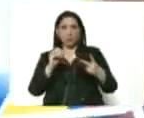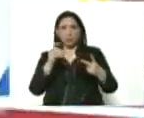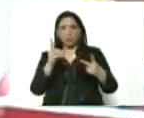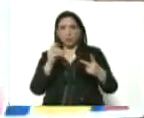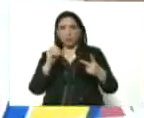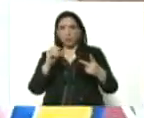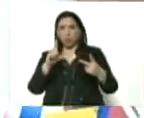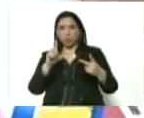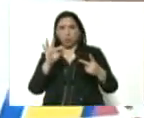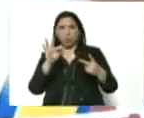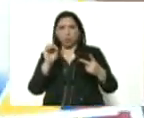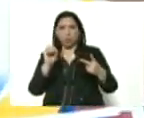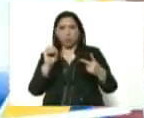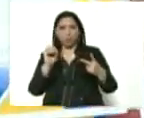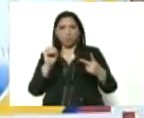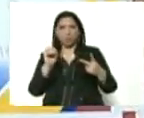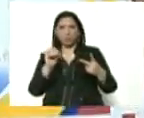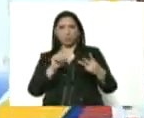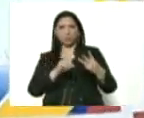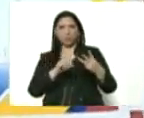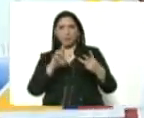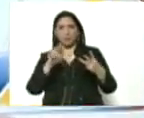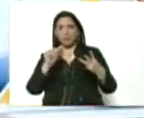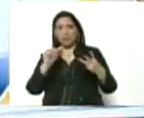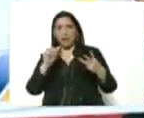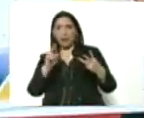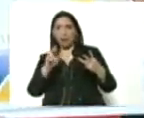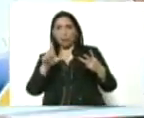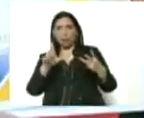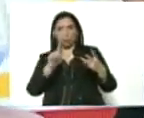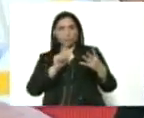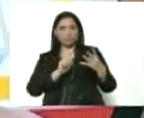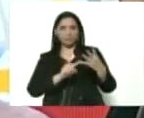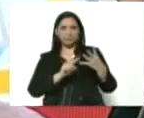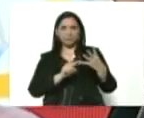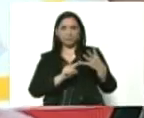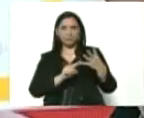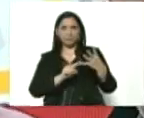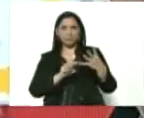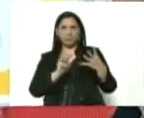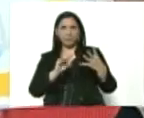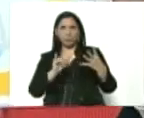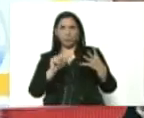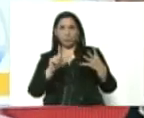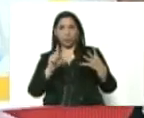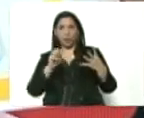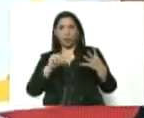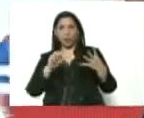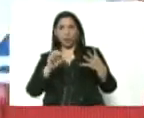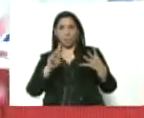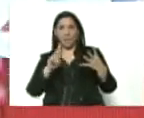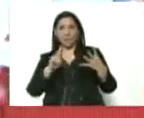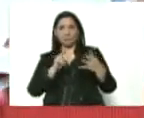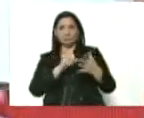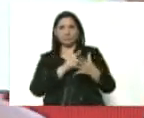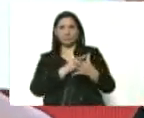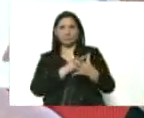Rodríguez Orellana, Raúl Eduardo Manzanilla Almao, Wilmer Osvaldo Colina Sánchez,